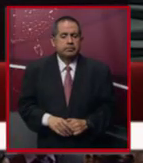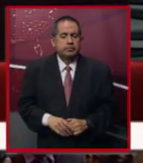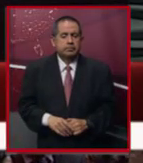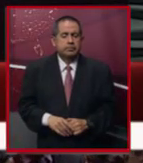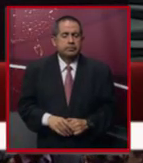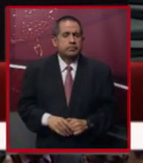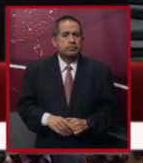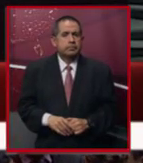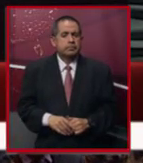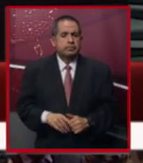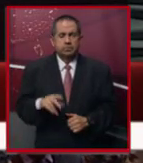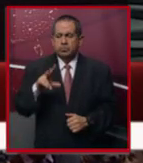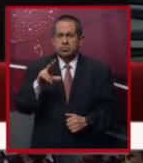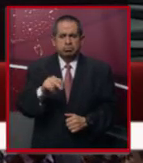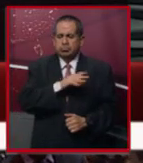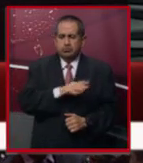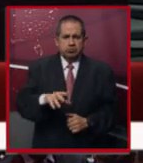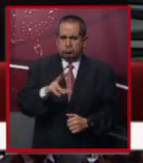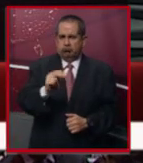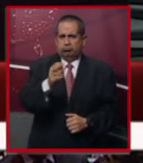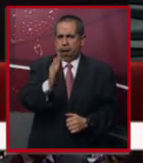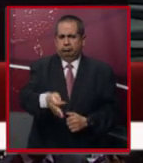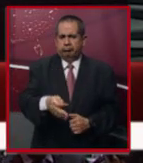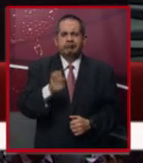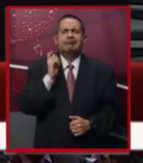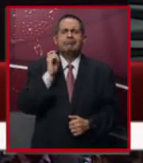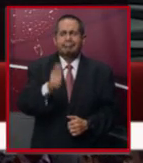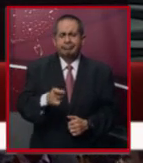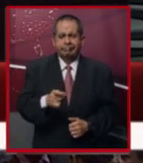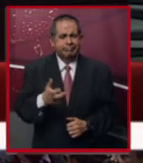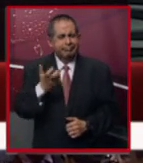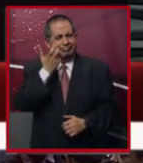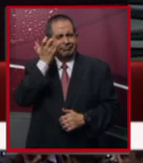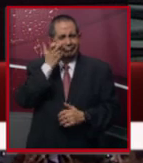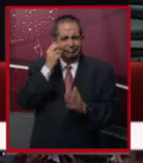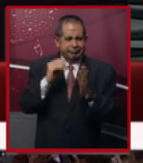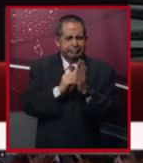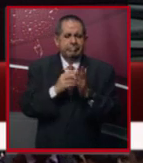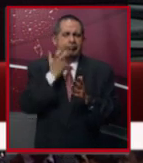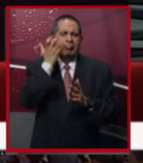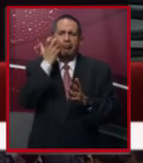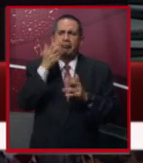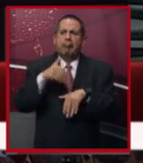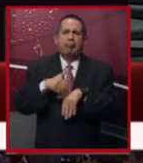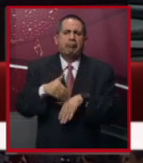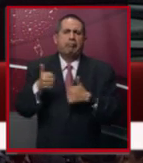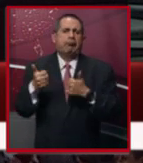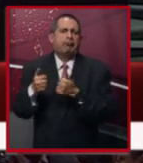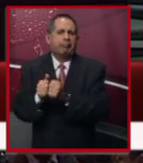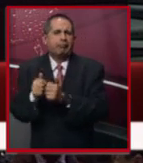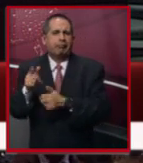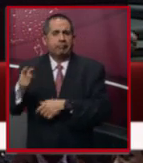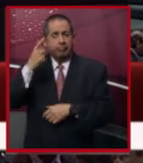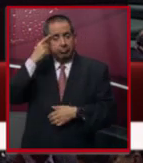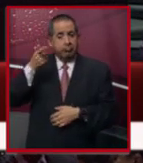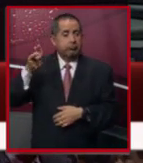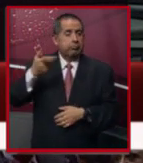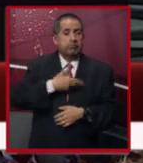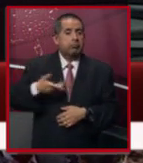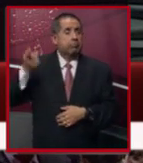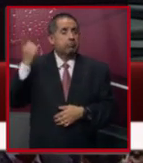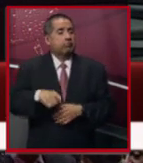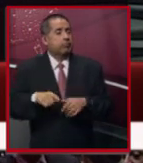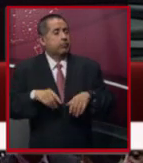Lo que no aceptamos ni aceptaremos son diseños constitucionales a modo para que desde el Ejecutivo Federal se